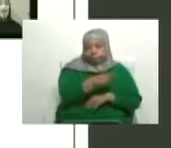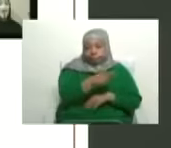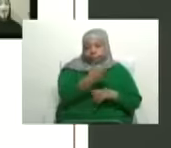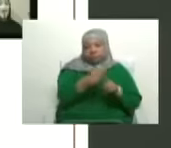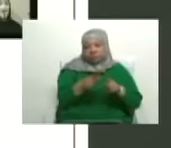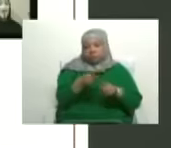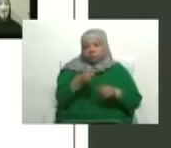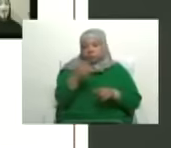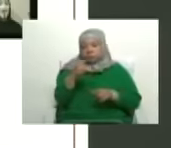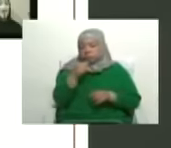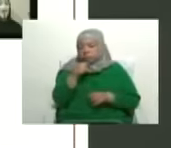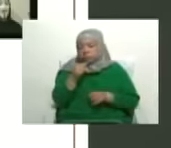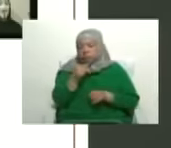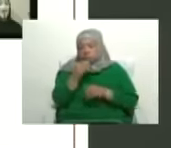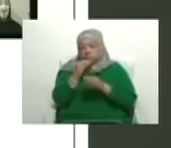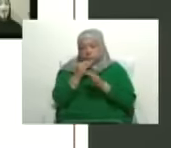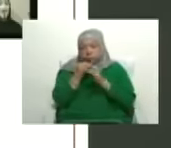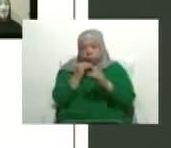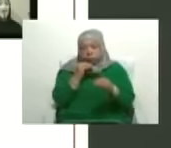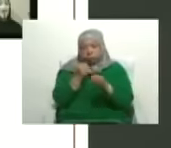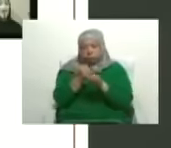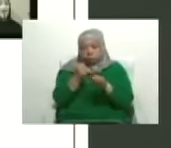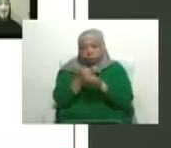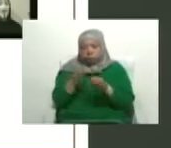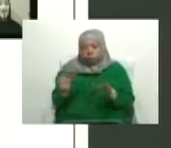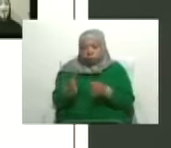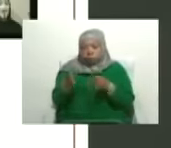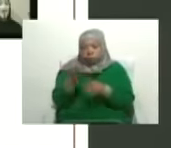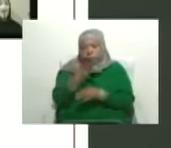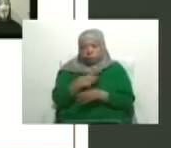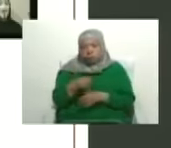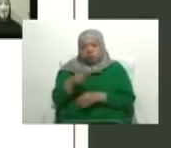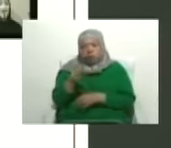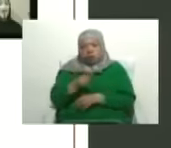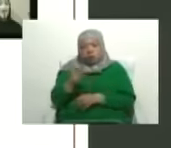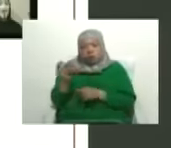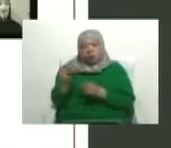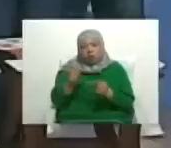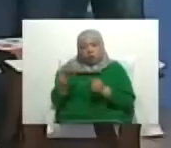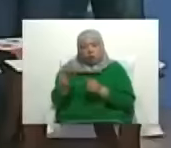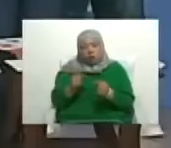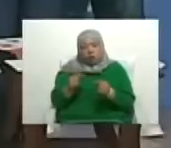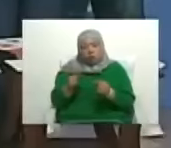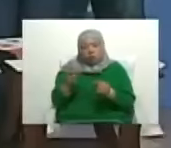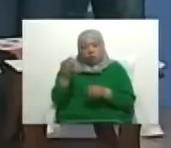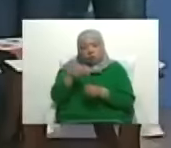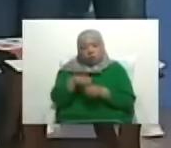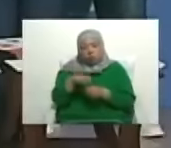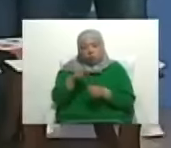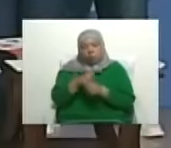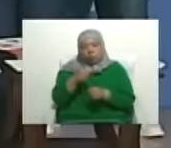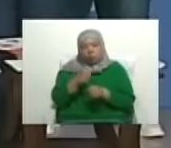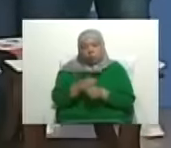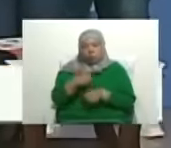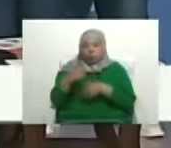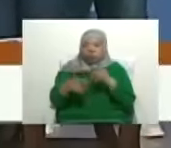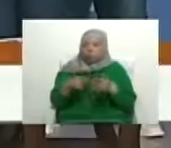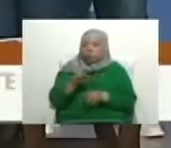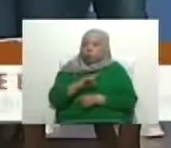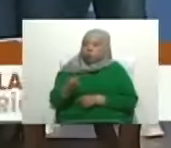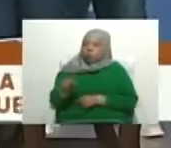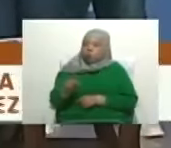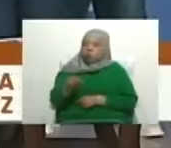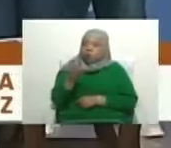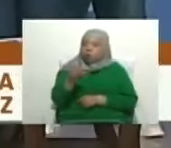según algunos representantes de los que ahora promueven la necesidad de un diálogo donde se excluya a los homicidas y a